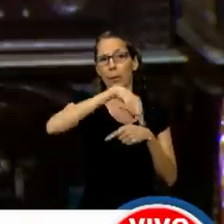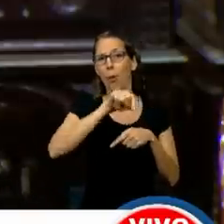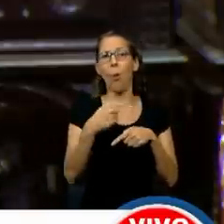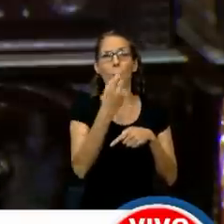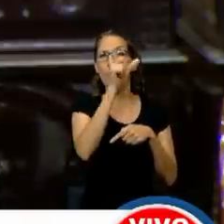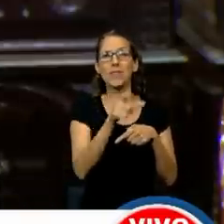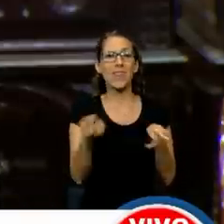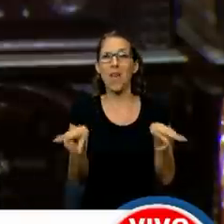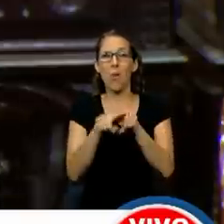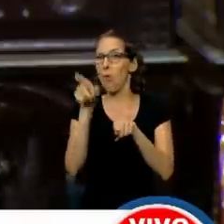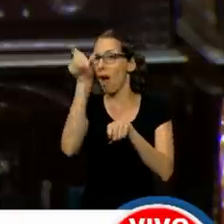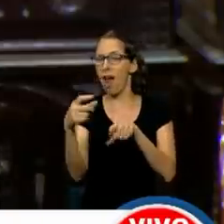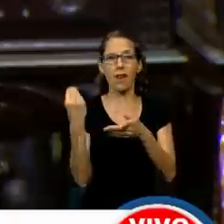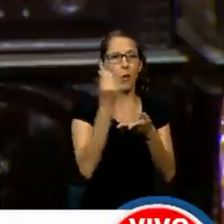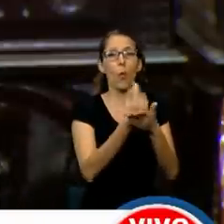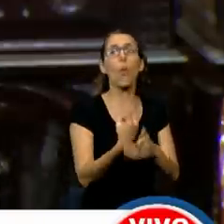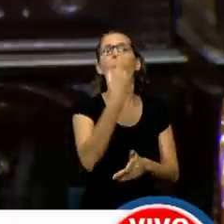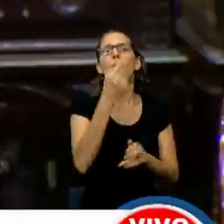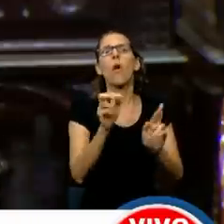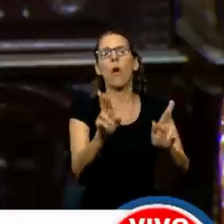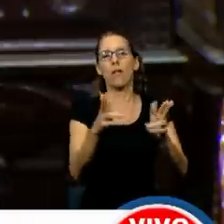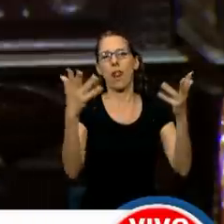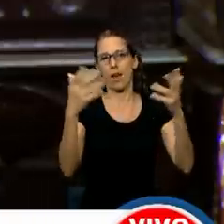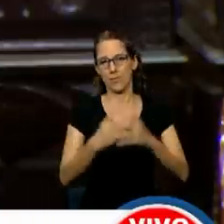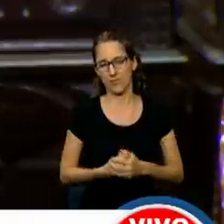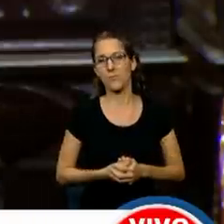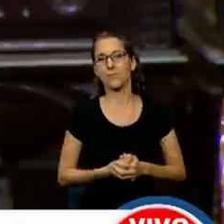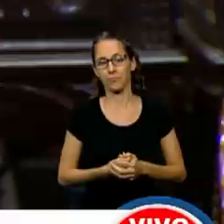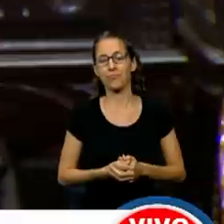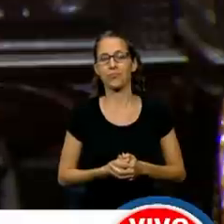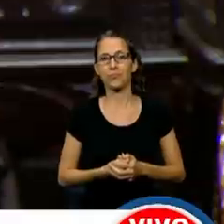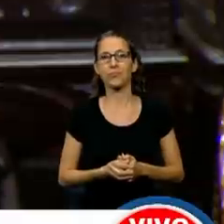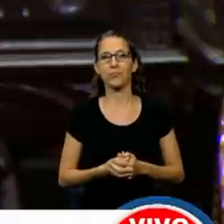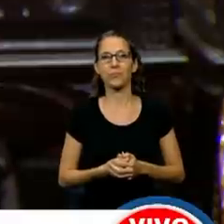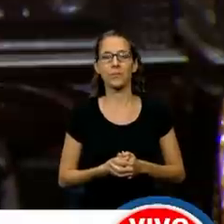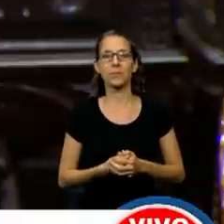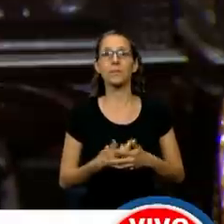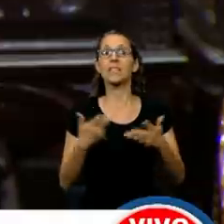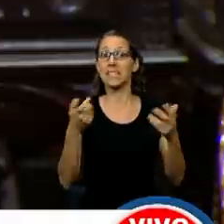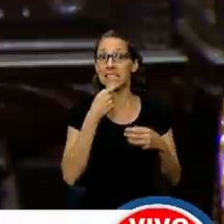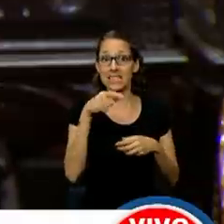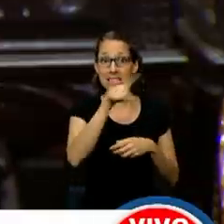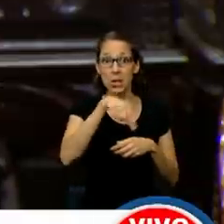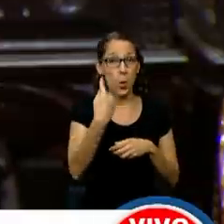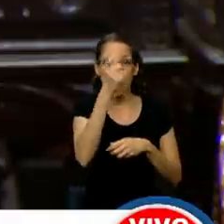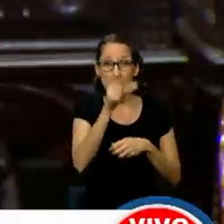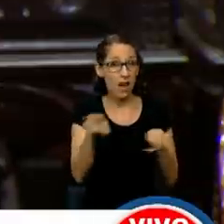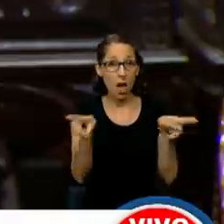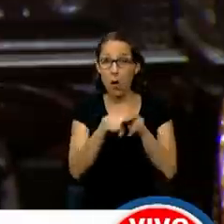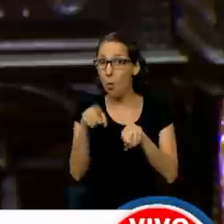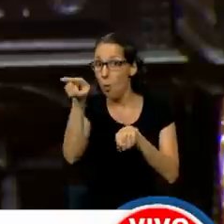en su bancada porque seguramente si fuera así